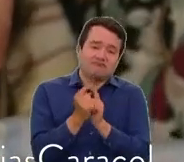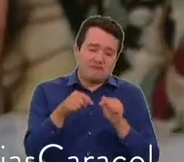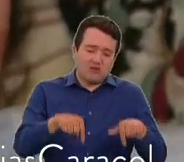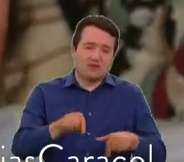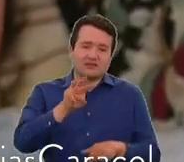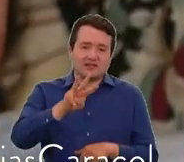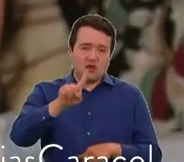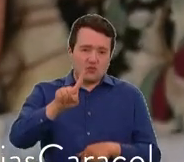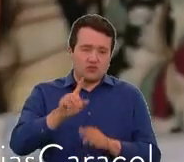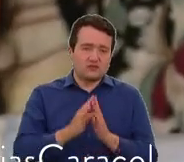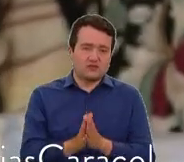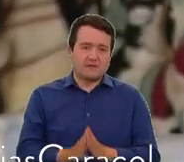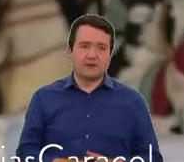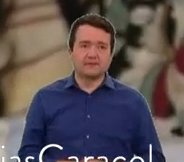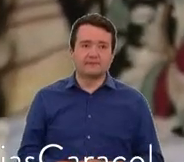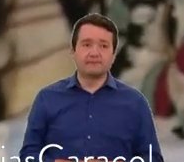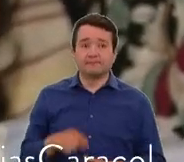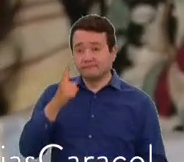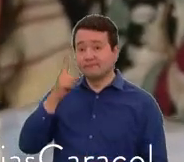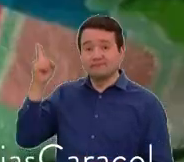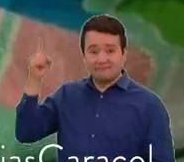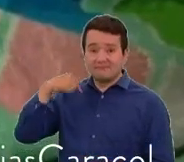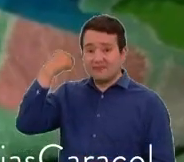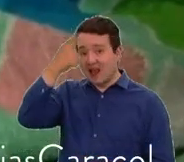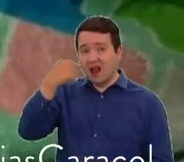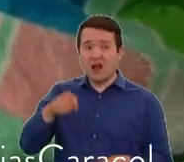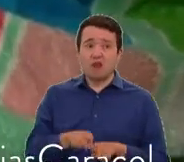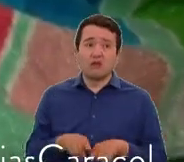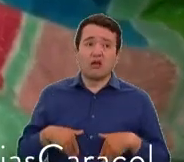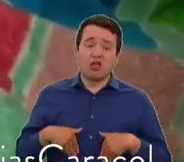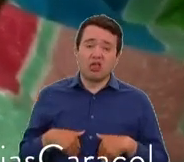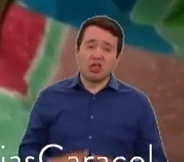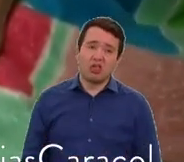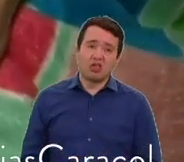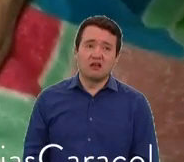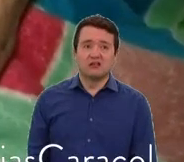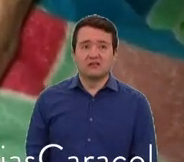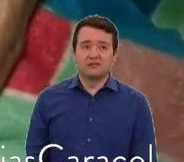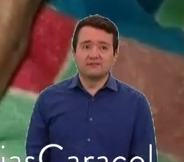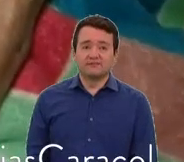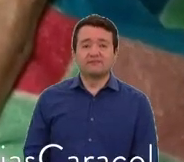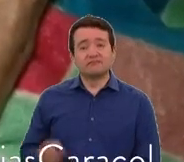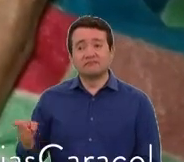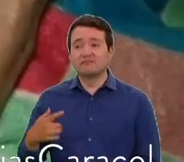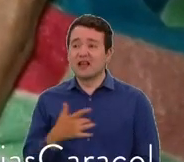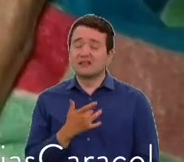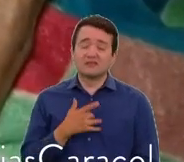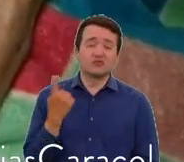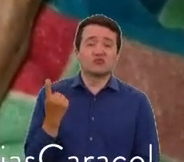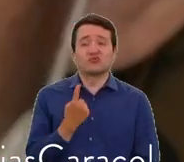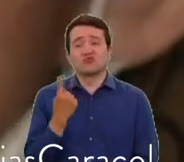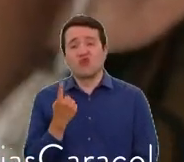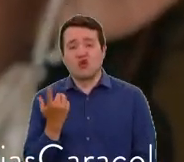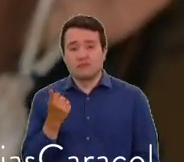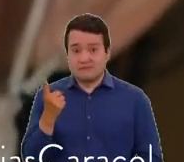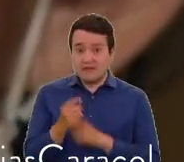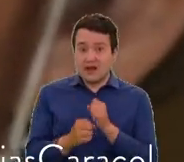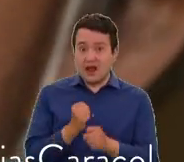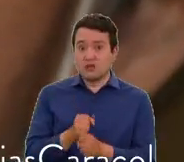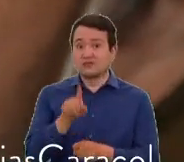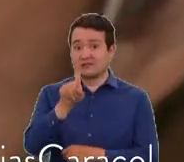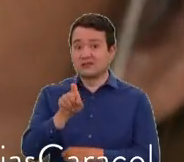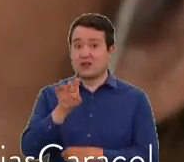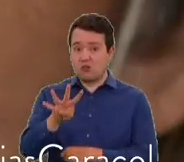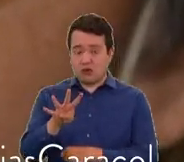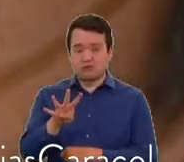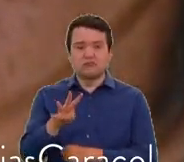Este es el rostro de la fatiga que, según doña Delmira Yepes, deja la soledad. A sus 64 años de edad pasa